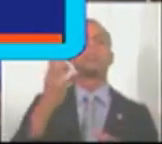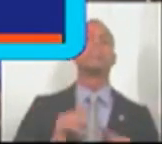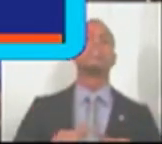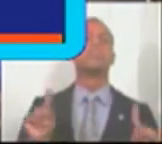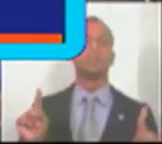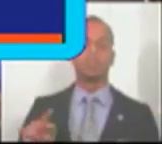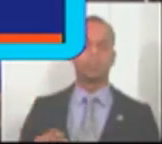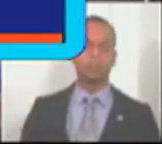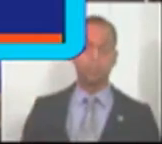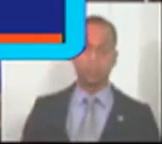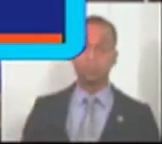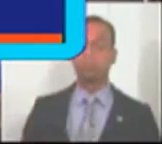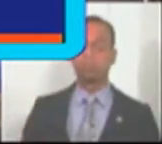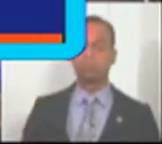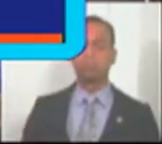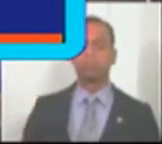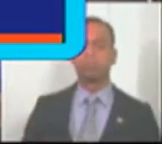diferente.